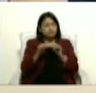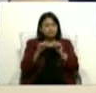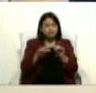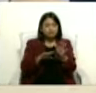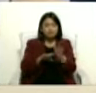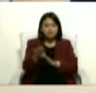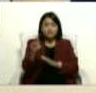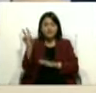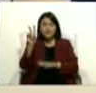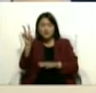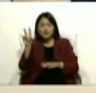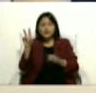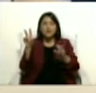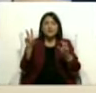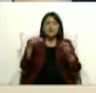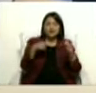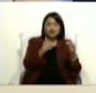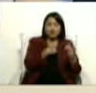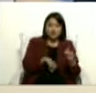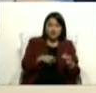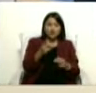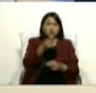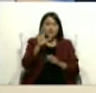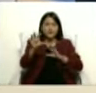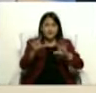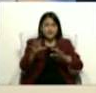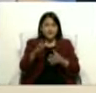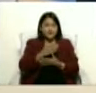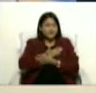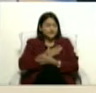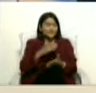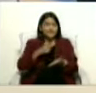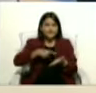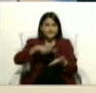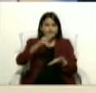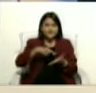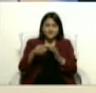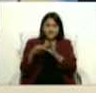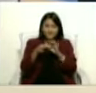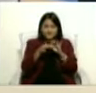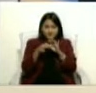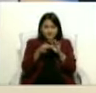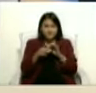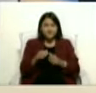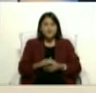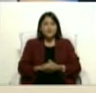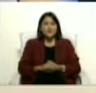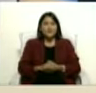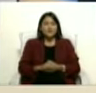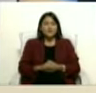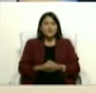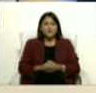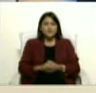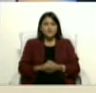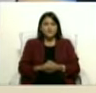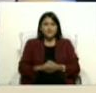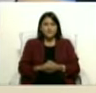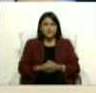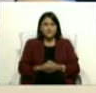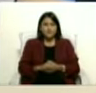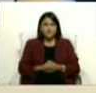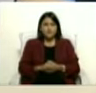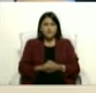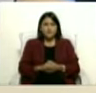mucho en firmar este hermanamiento que tanto lo estábamos esperando y que seguro estoy va a